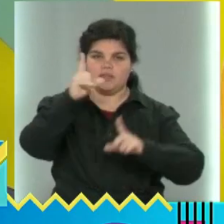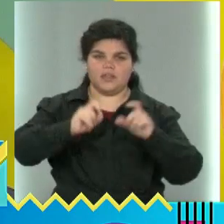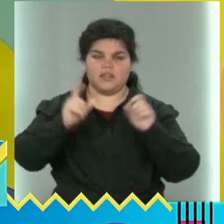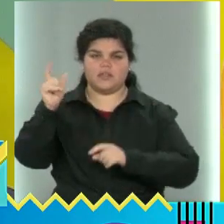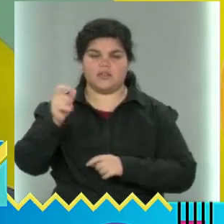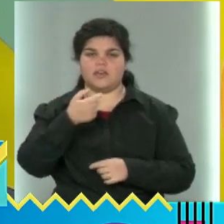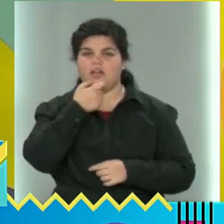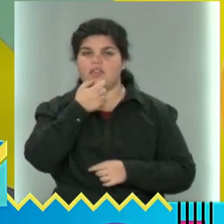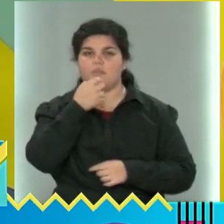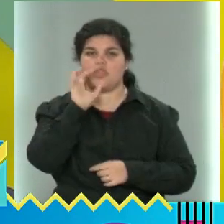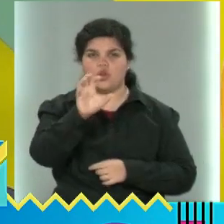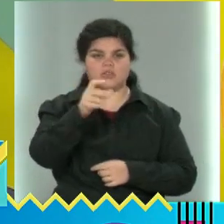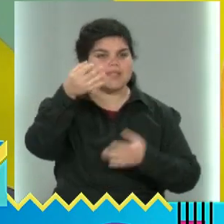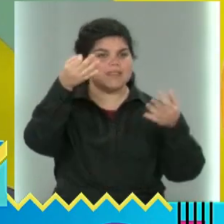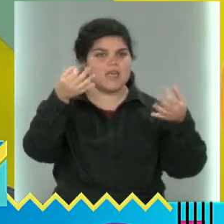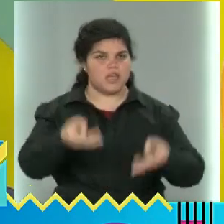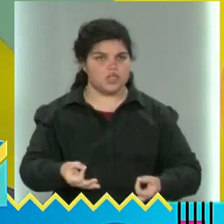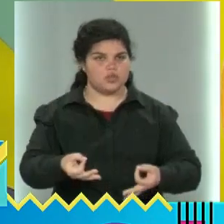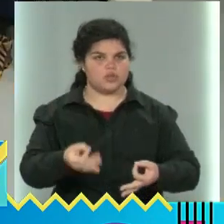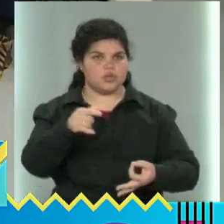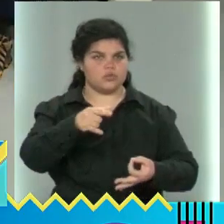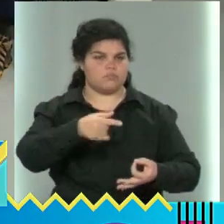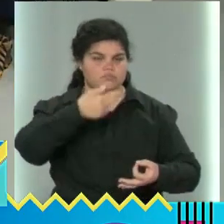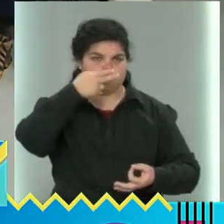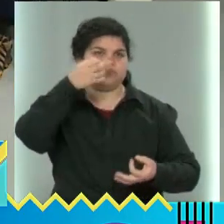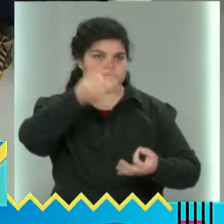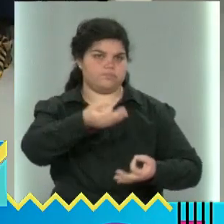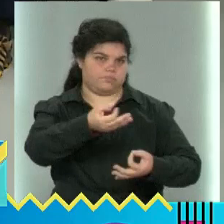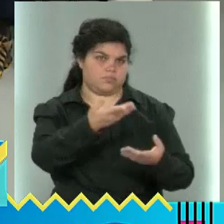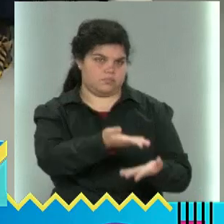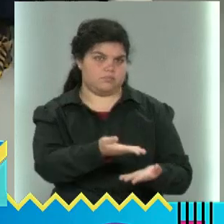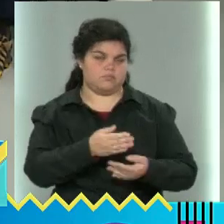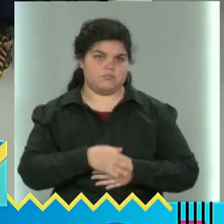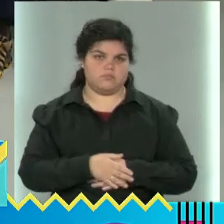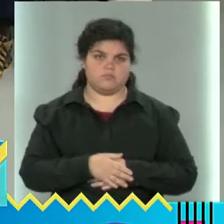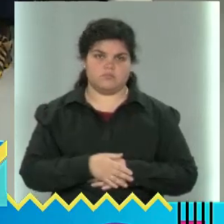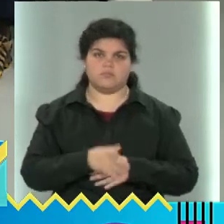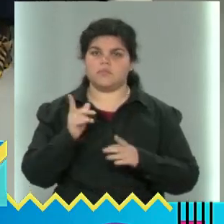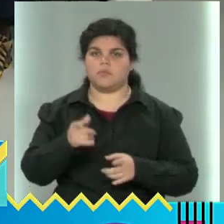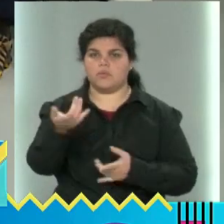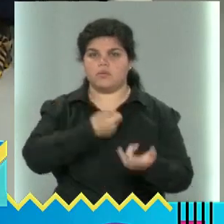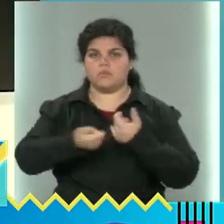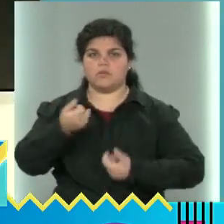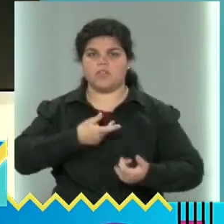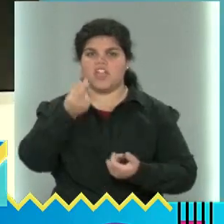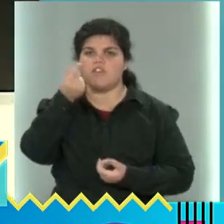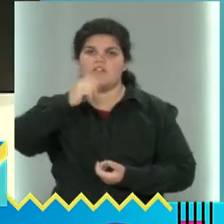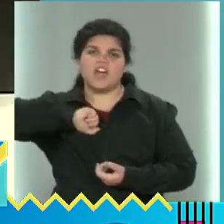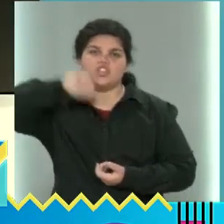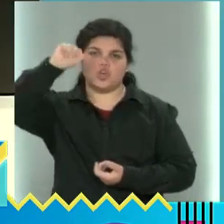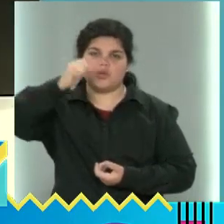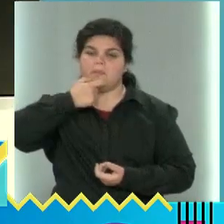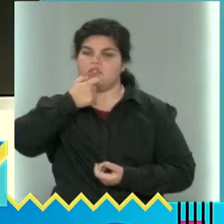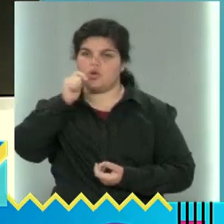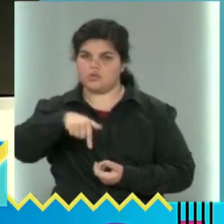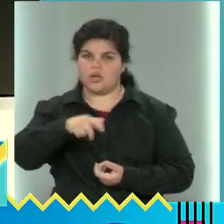una gran seriedad y un gran prestigio. Vos hablabas, Guillermo, justamente de la inflación en la provincia de Mendoza. ¿Cómo se hace con esos